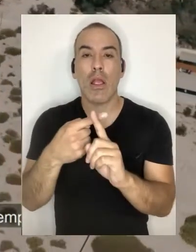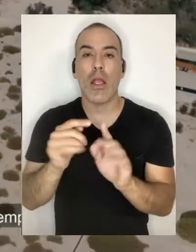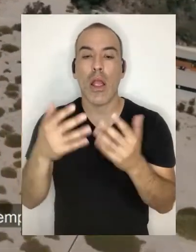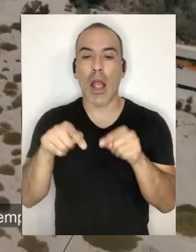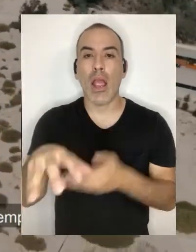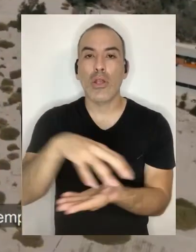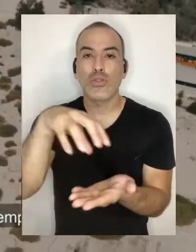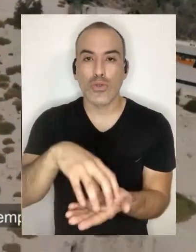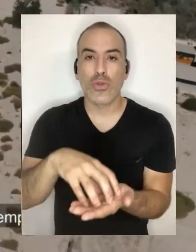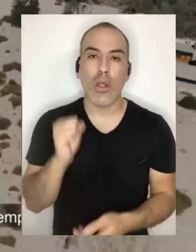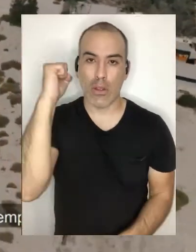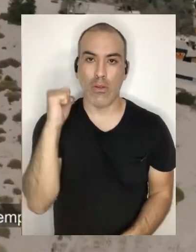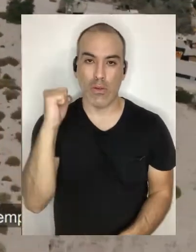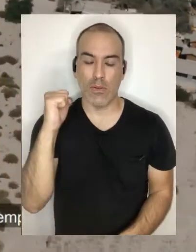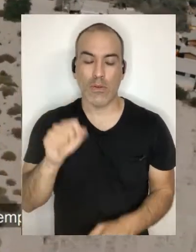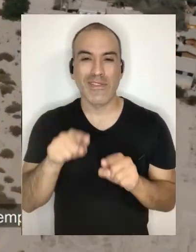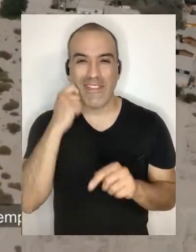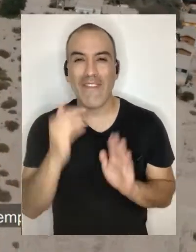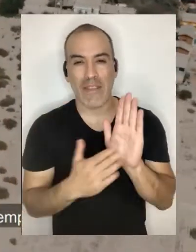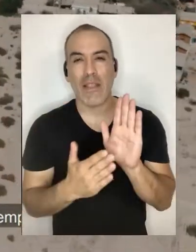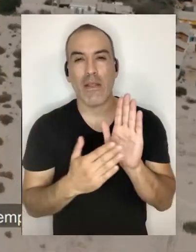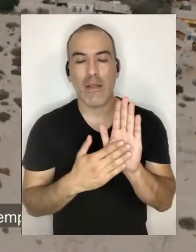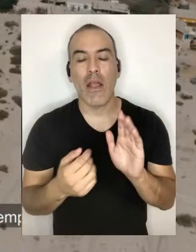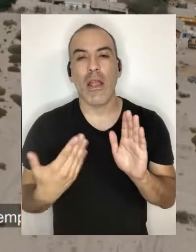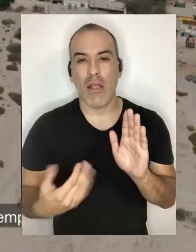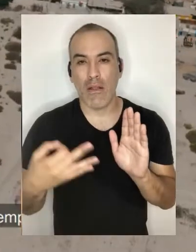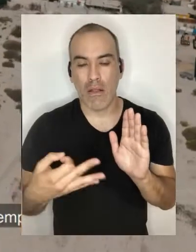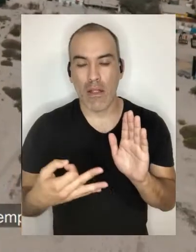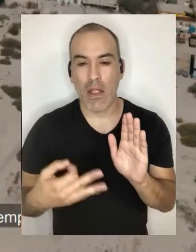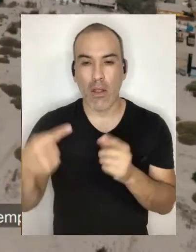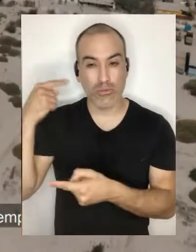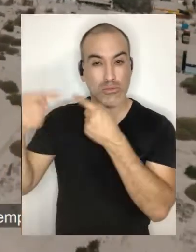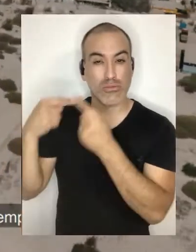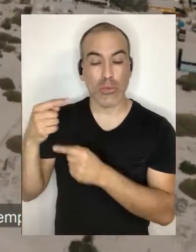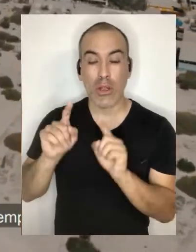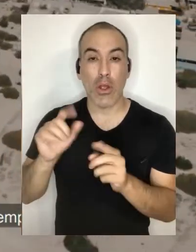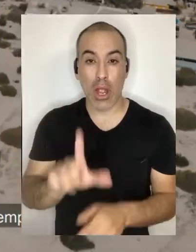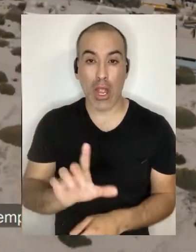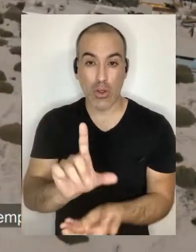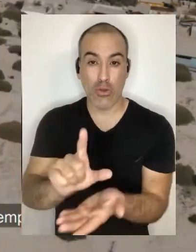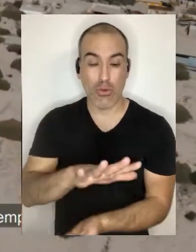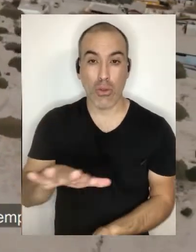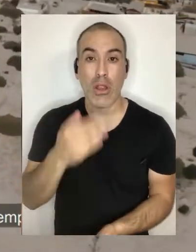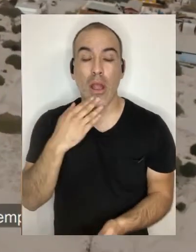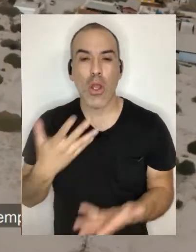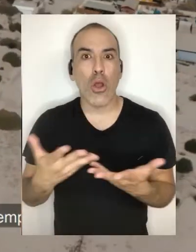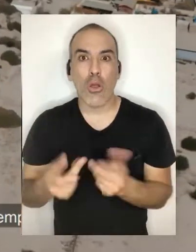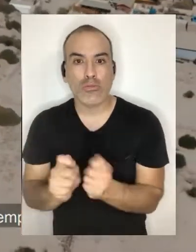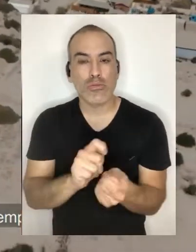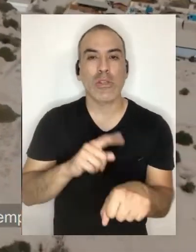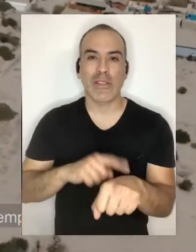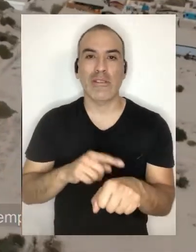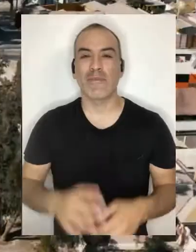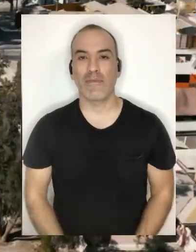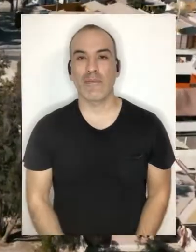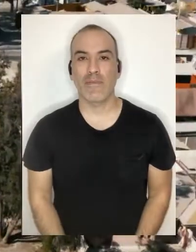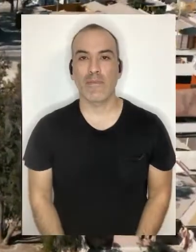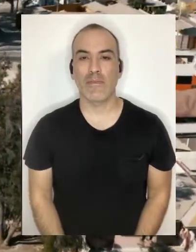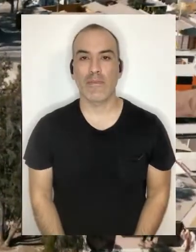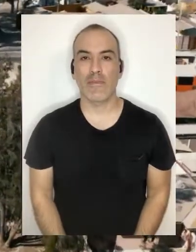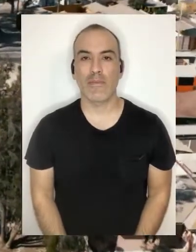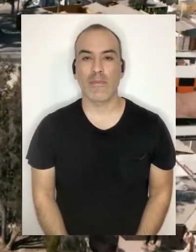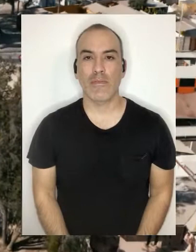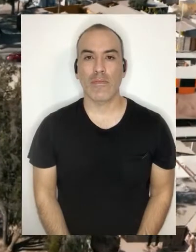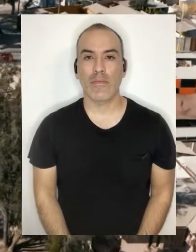urbano, dando así testimonio no solo de la crónica del lugar, sino de la dinámica de los tiempos.